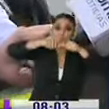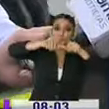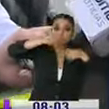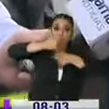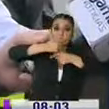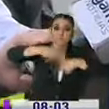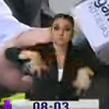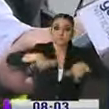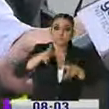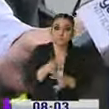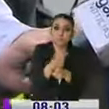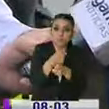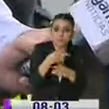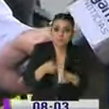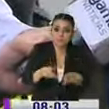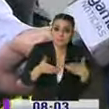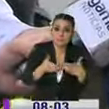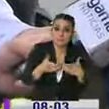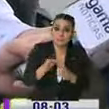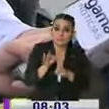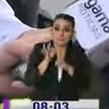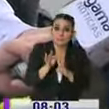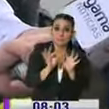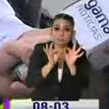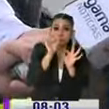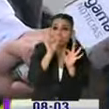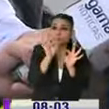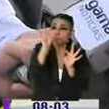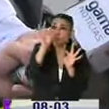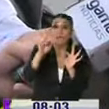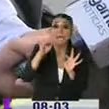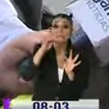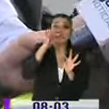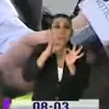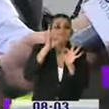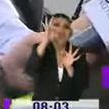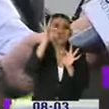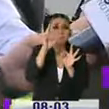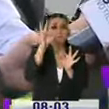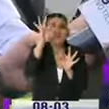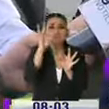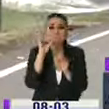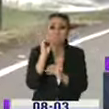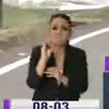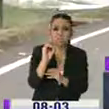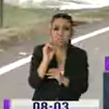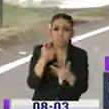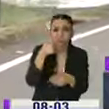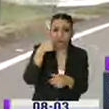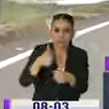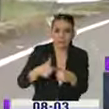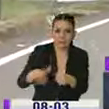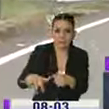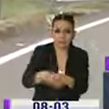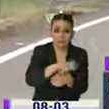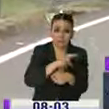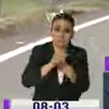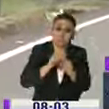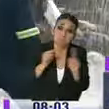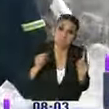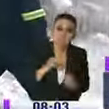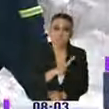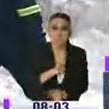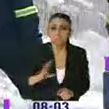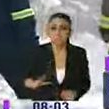con un equipo especial de detectores de gases en ambiente, detectamos que no existía fugas. Sin embargo, como medida de